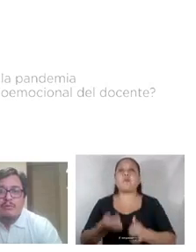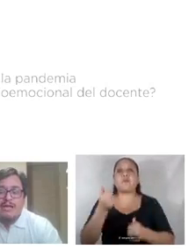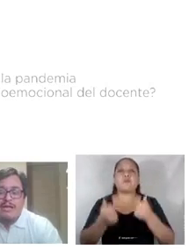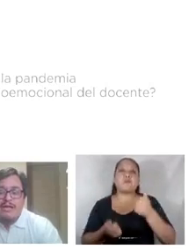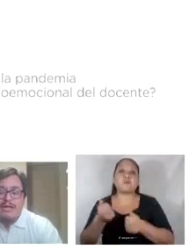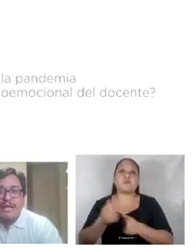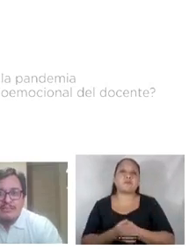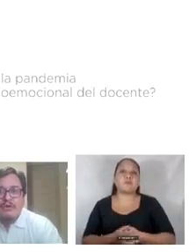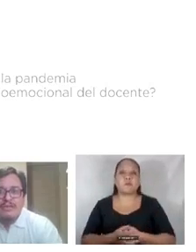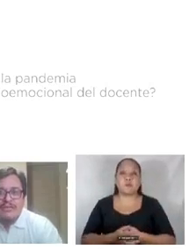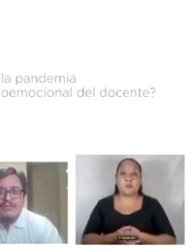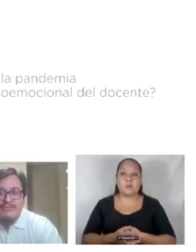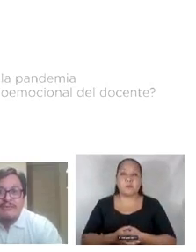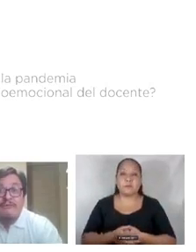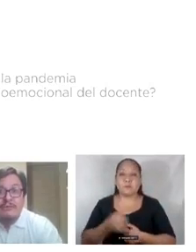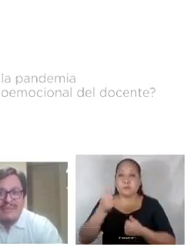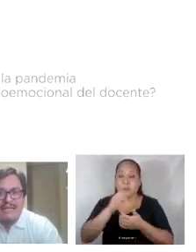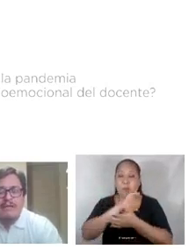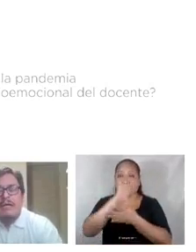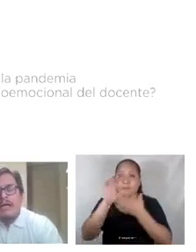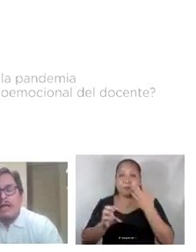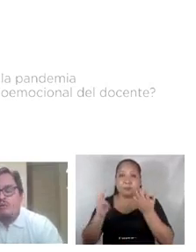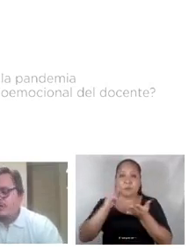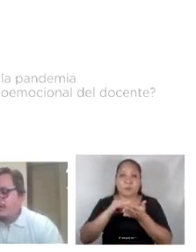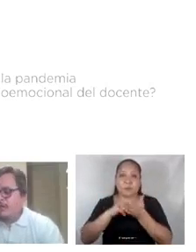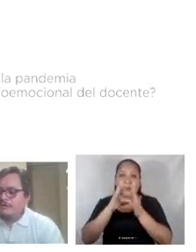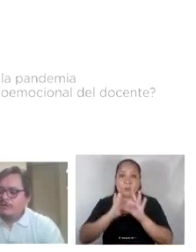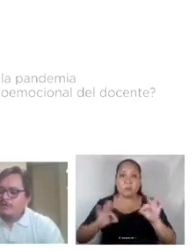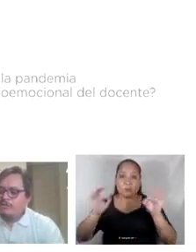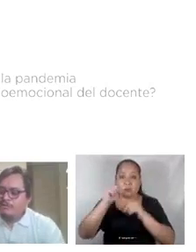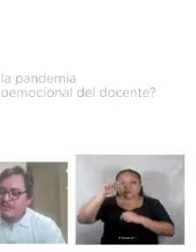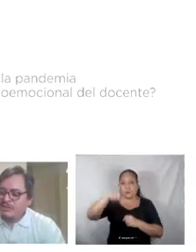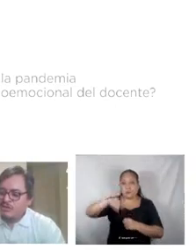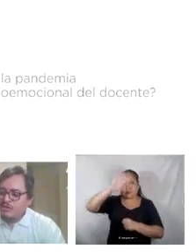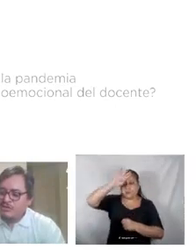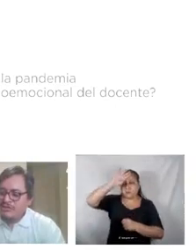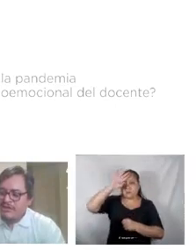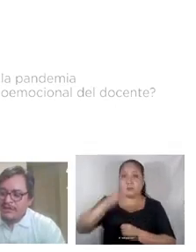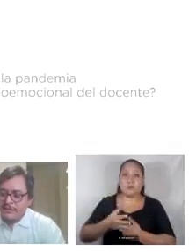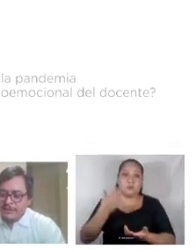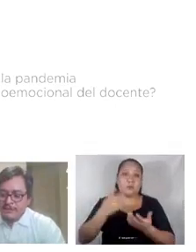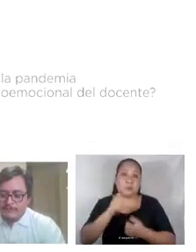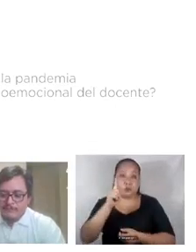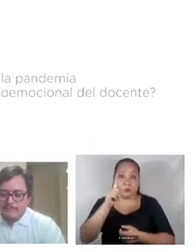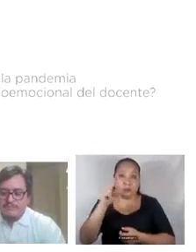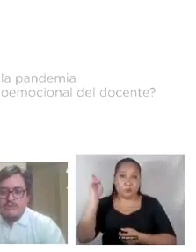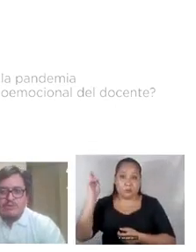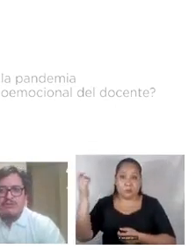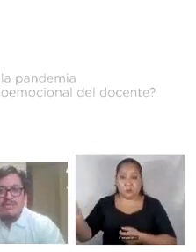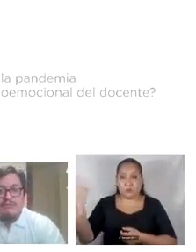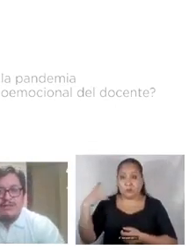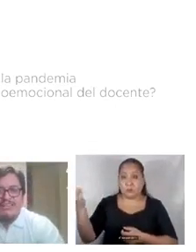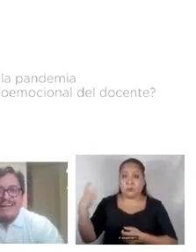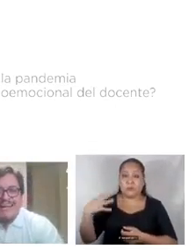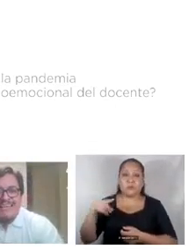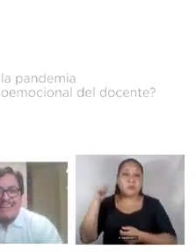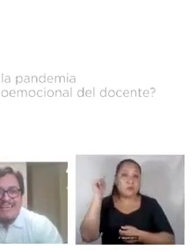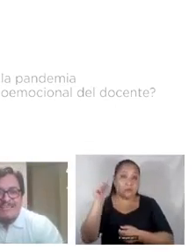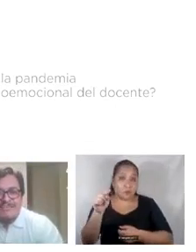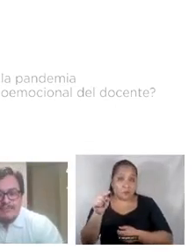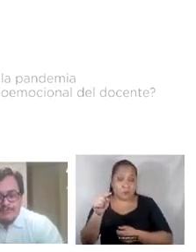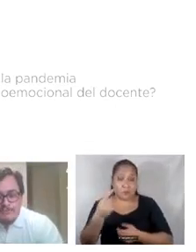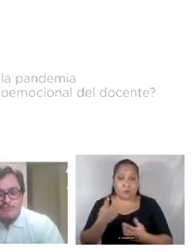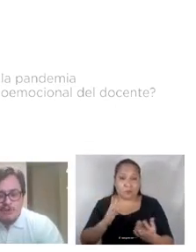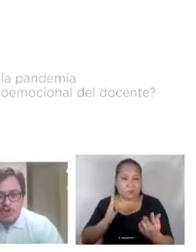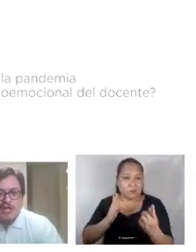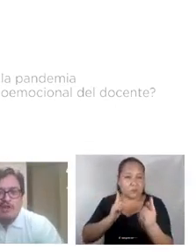cuáles son las características más importantes de esta enfermedad. Algún día un maestro nos decía, si tú te vas a